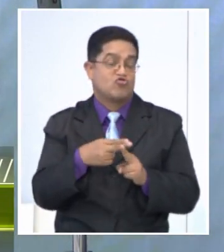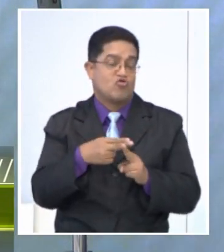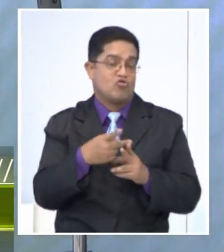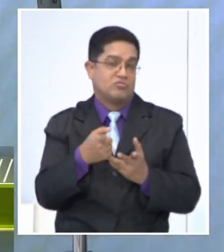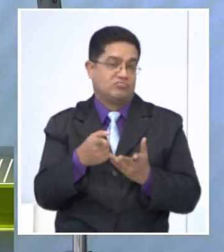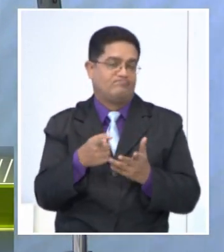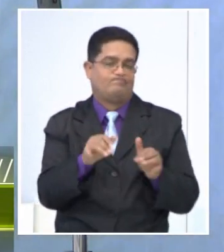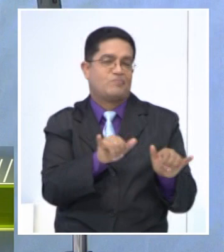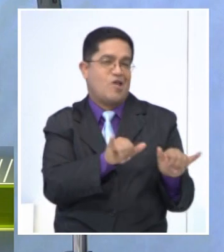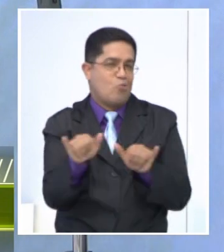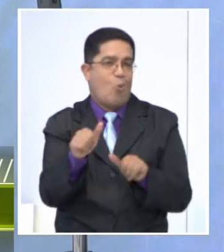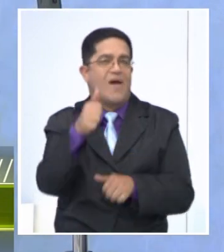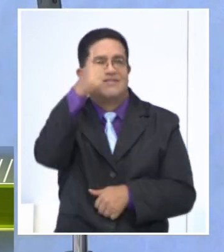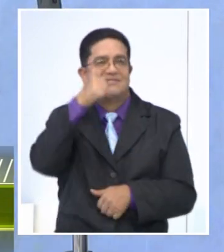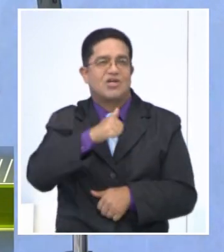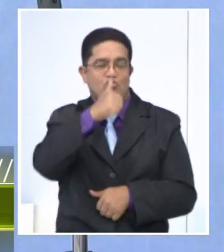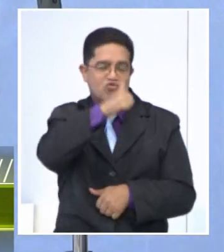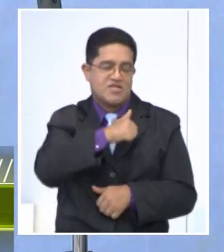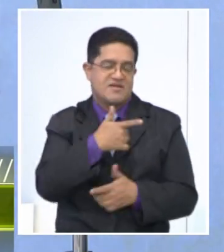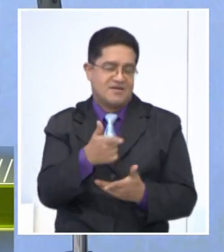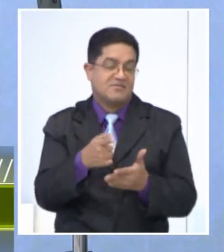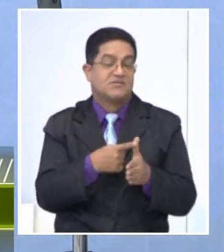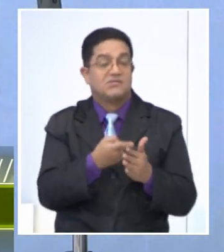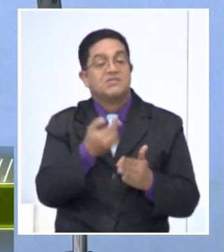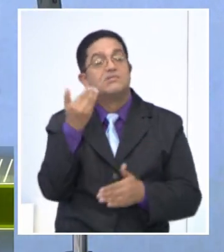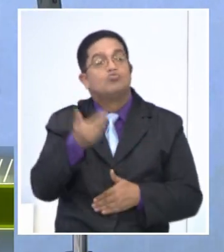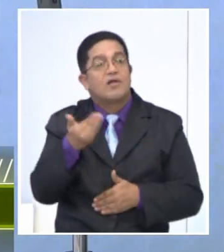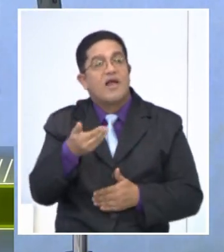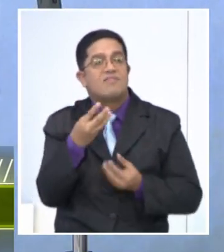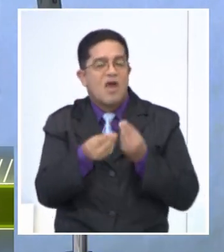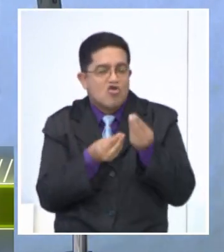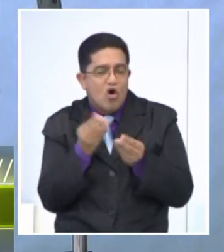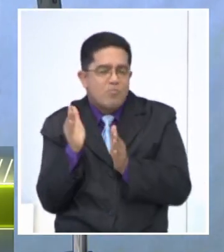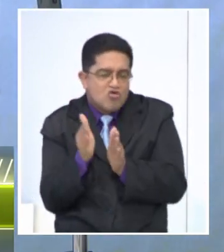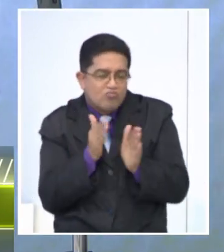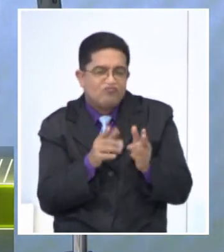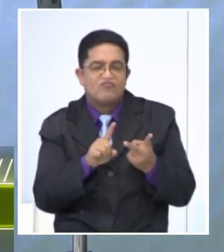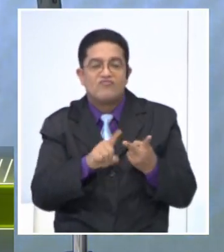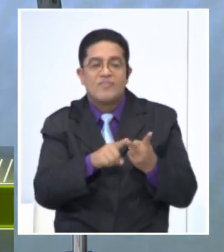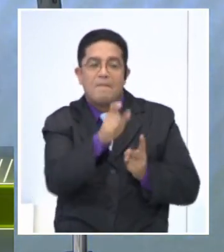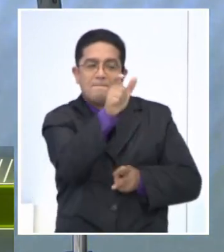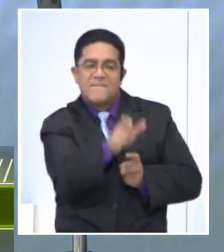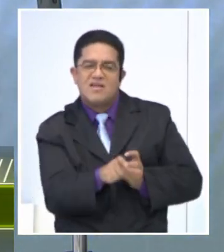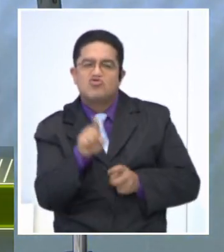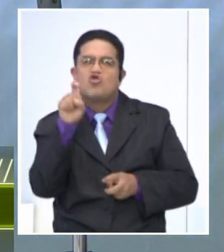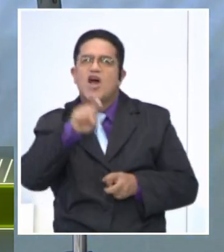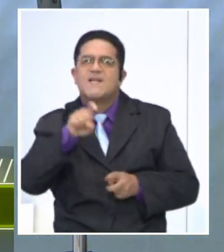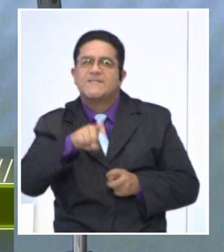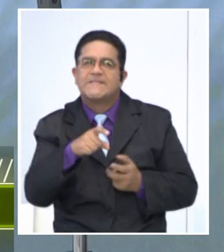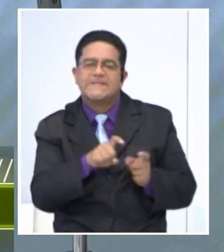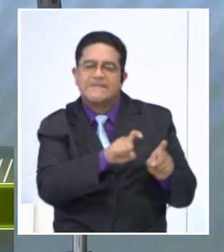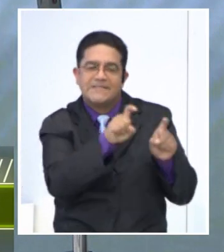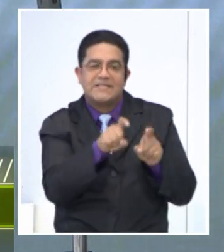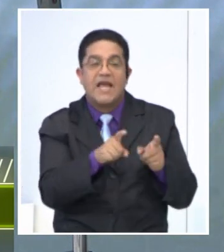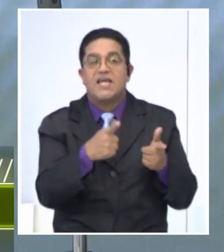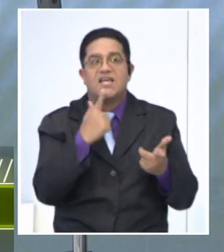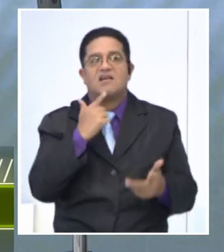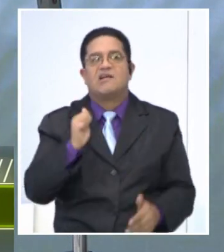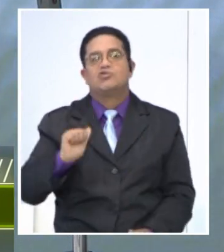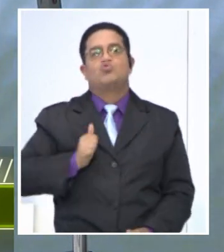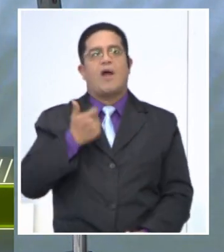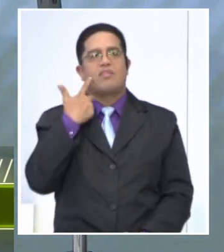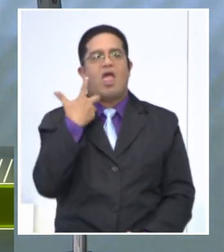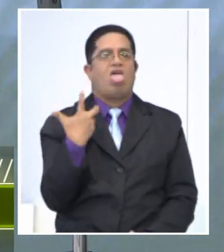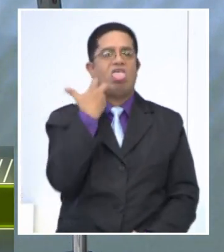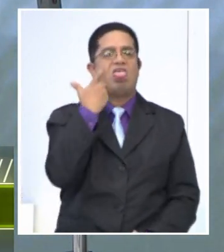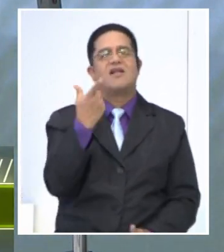Claro. Entonces es importante saber realmente en qué orden, qué necesita el paciente realmente y no hacerlos por hacerlos, porque la salud no es